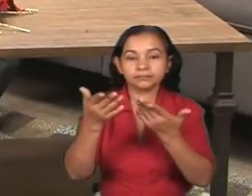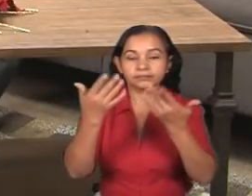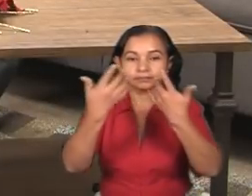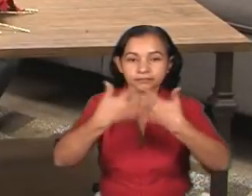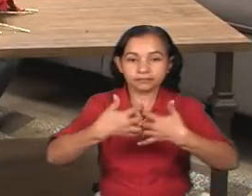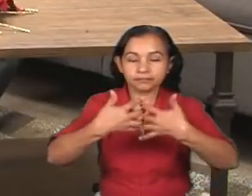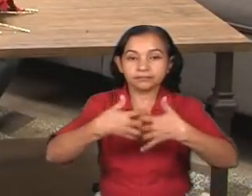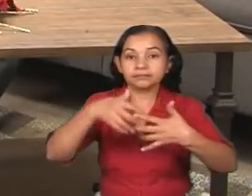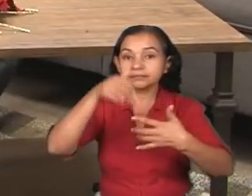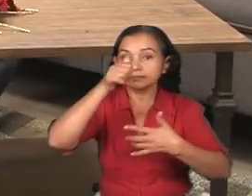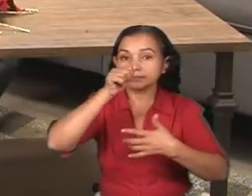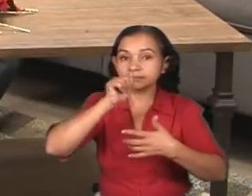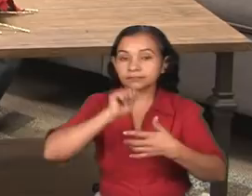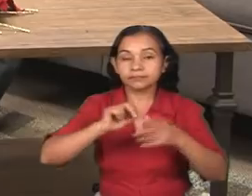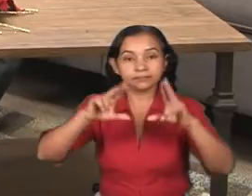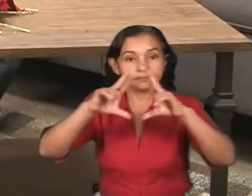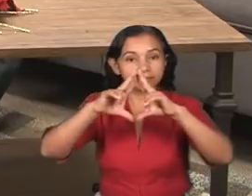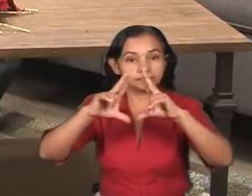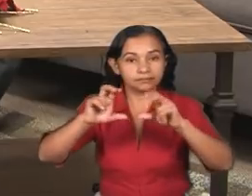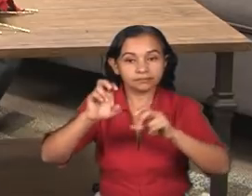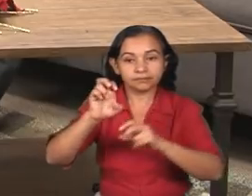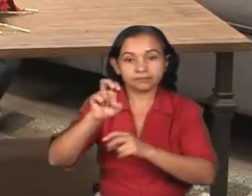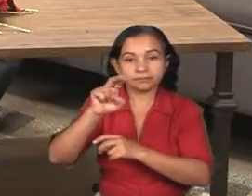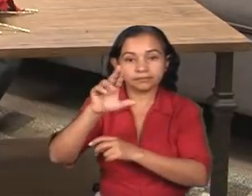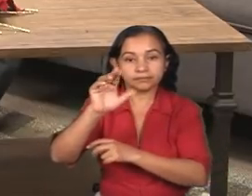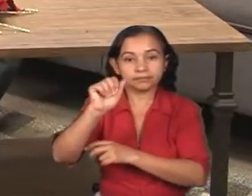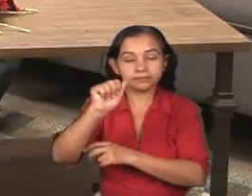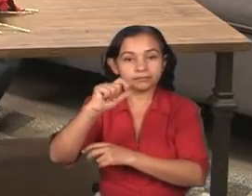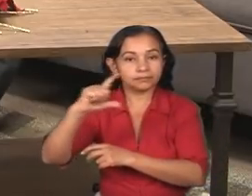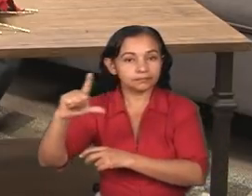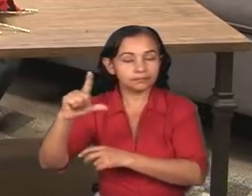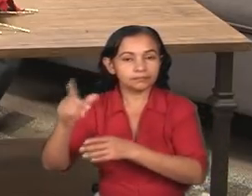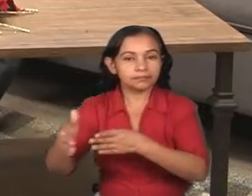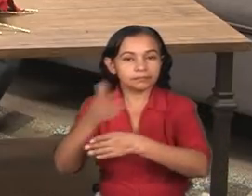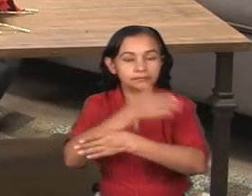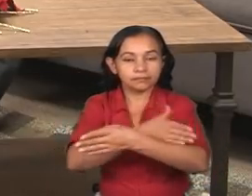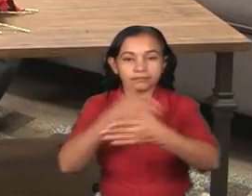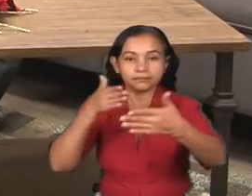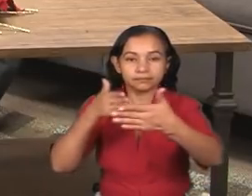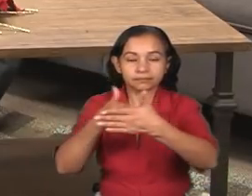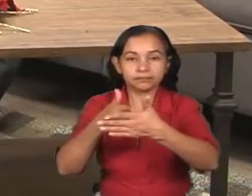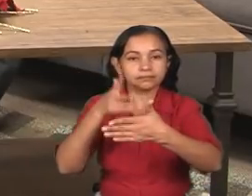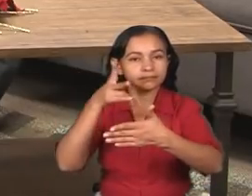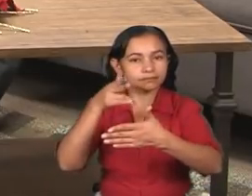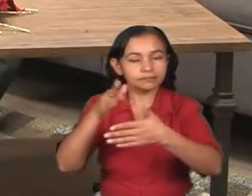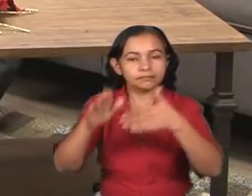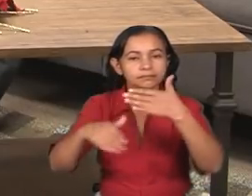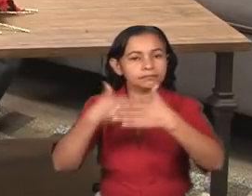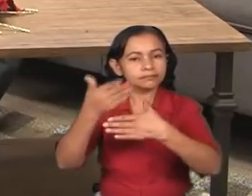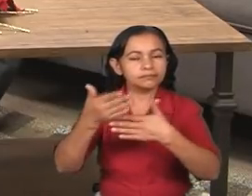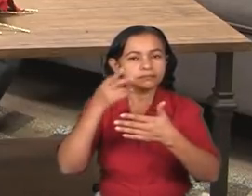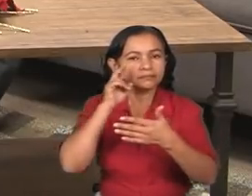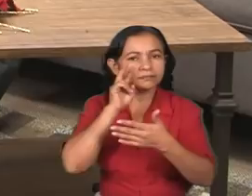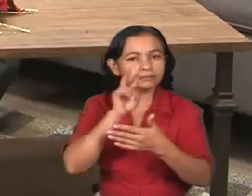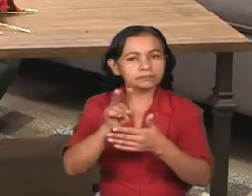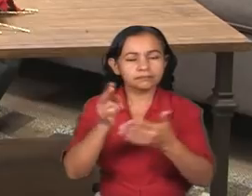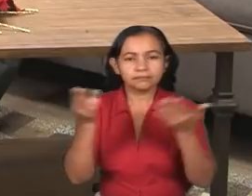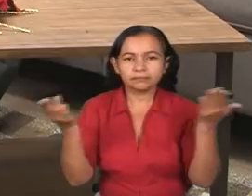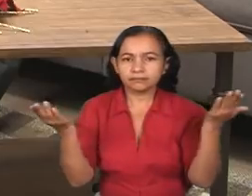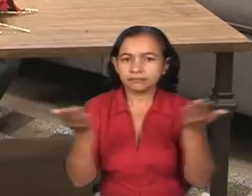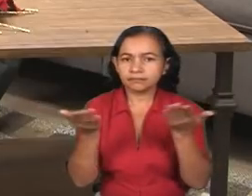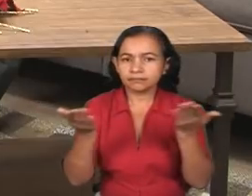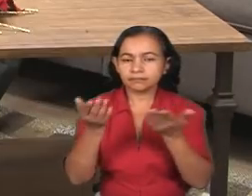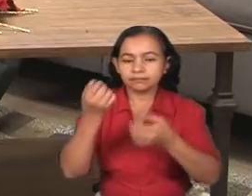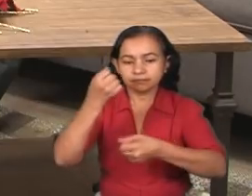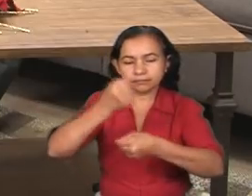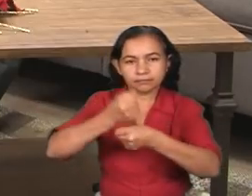de Acueductos y Alcantarillados, ENACAL. Compañero, bueno, antes de irnos a la pausa, dejábamos entrever todo lo que se ha hecho, todos